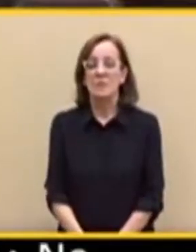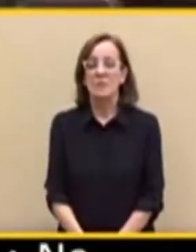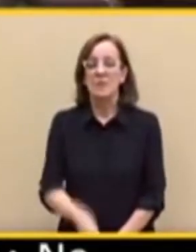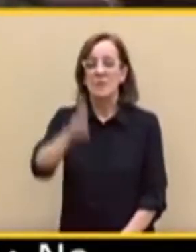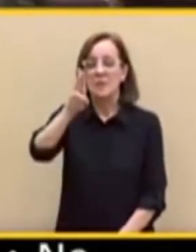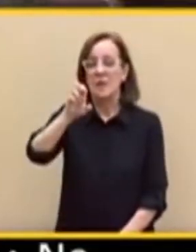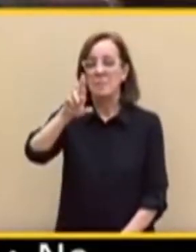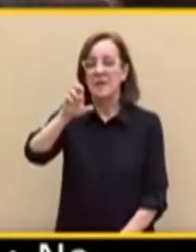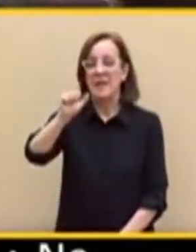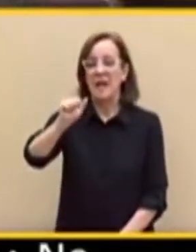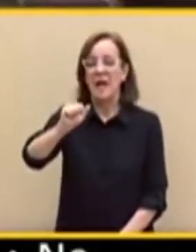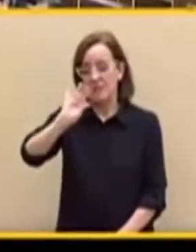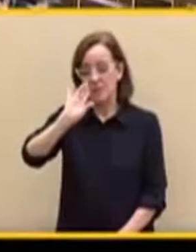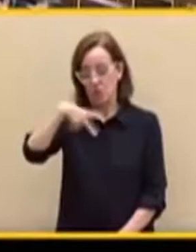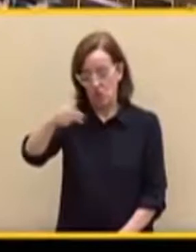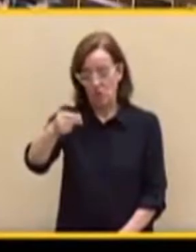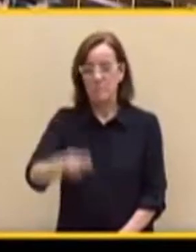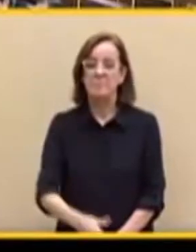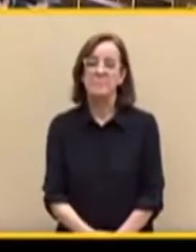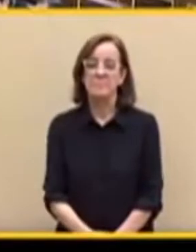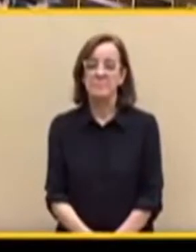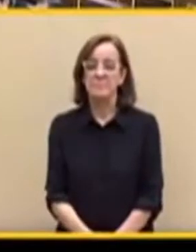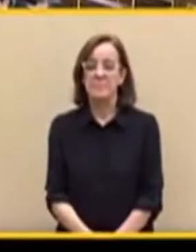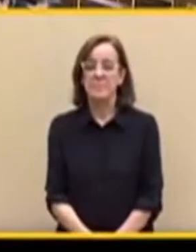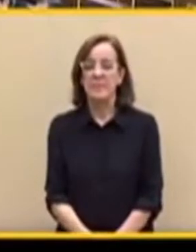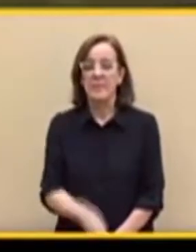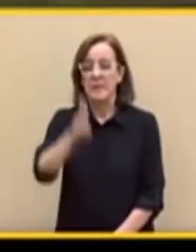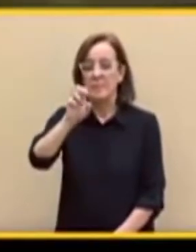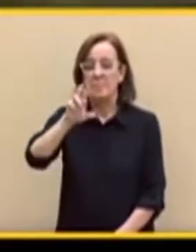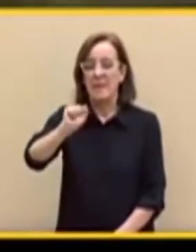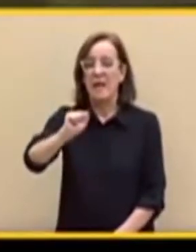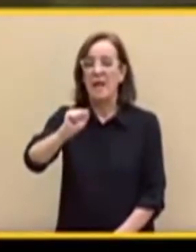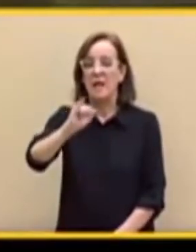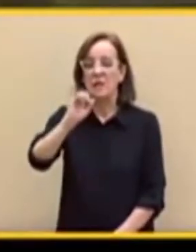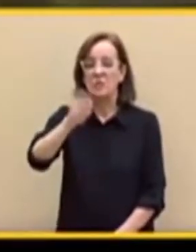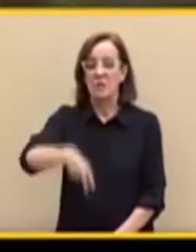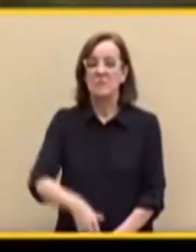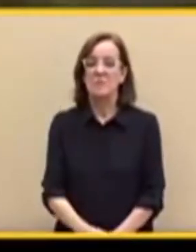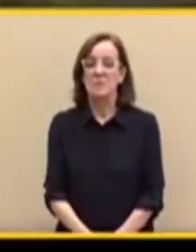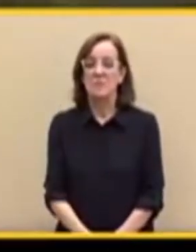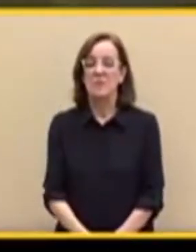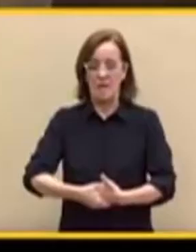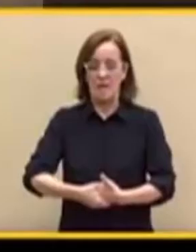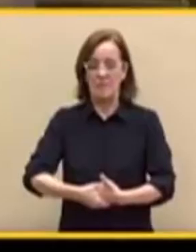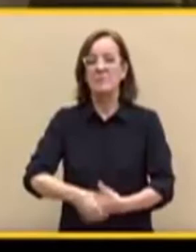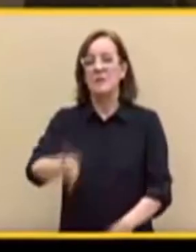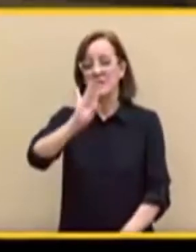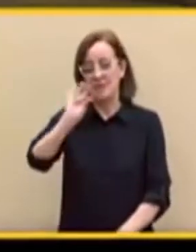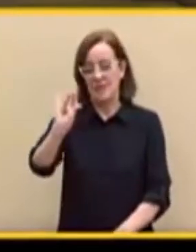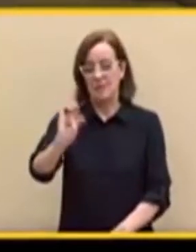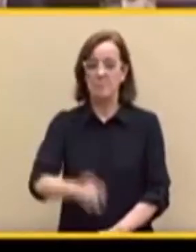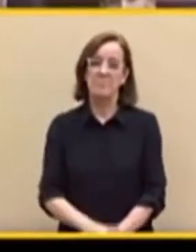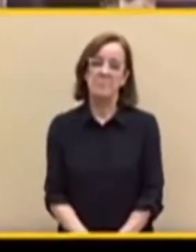Conillas. No. No. Pere Joan Pons San Pietro. No. No.